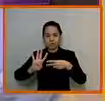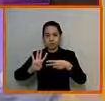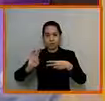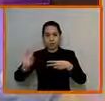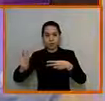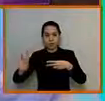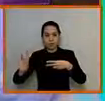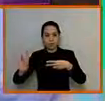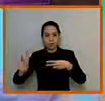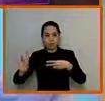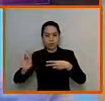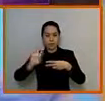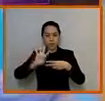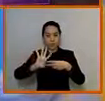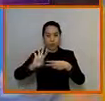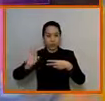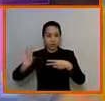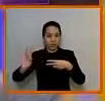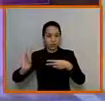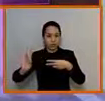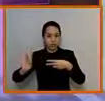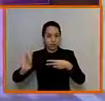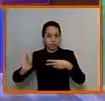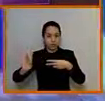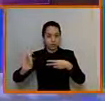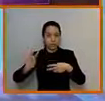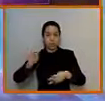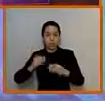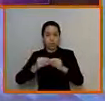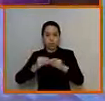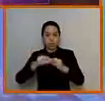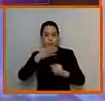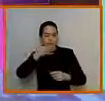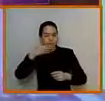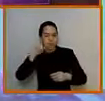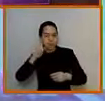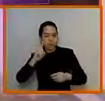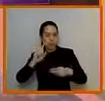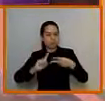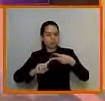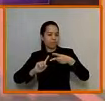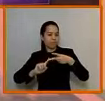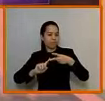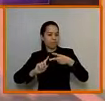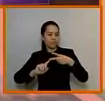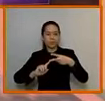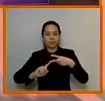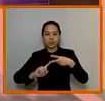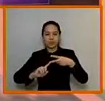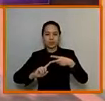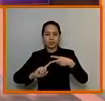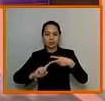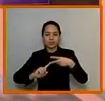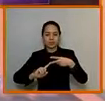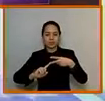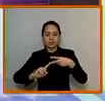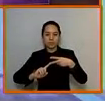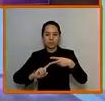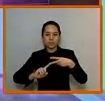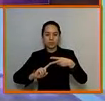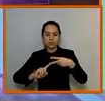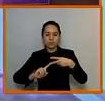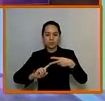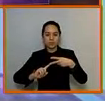8, primer número premiado, 48. Porque dos números son mejor que uno, vamos a recibir el segundo número. Con su